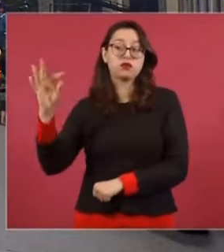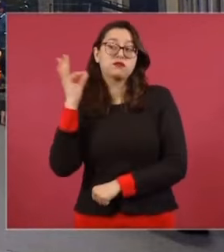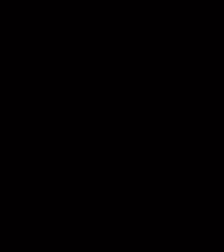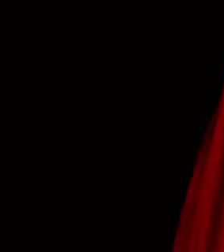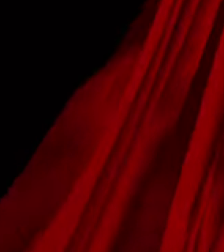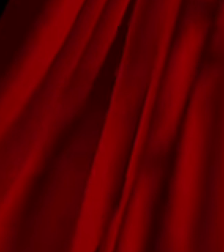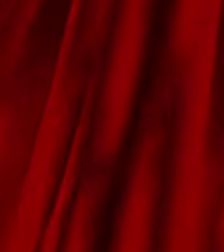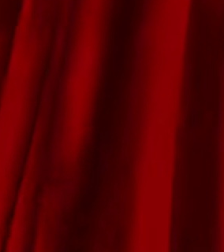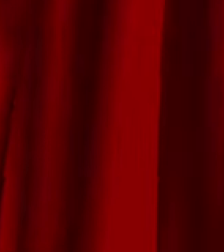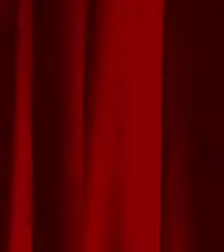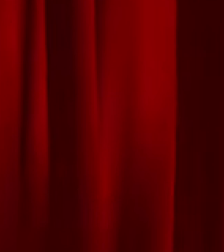13 años